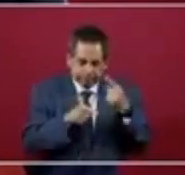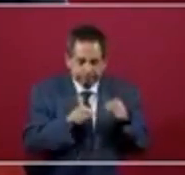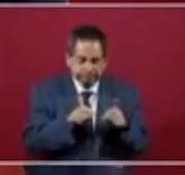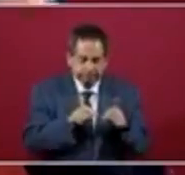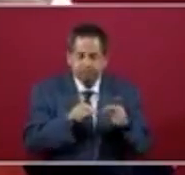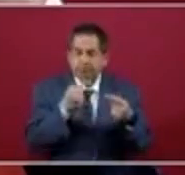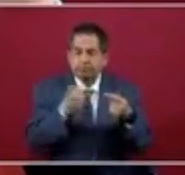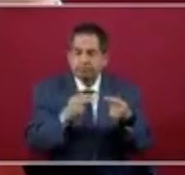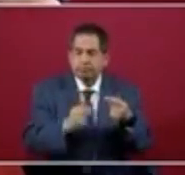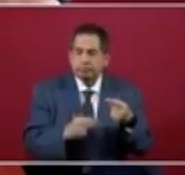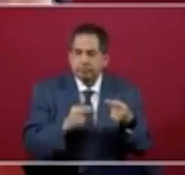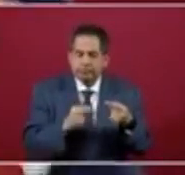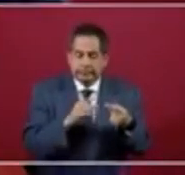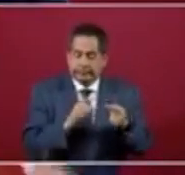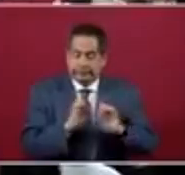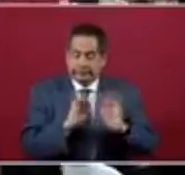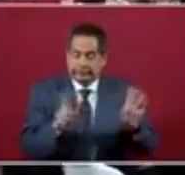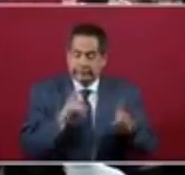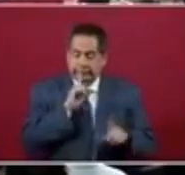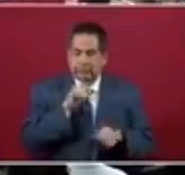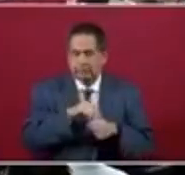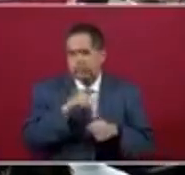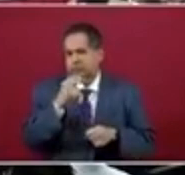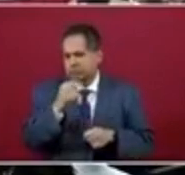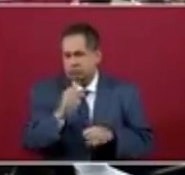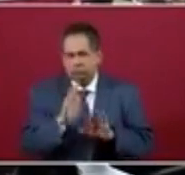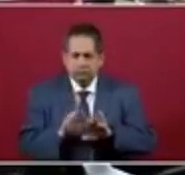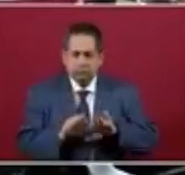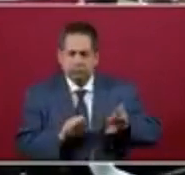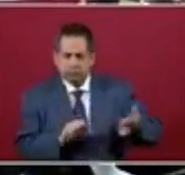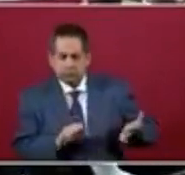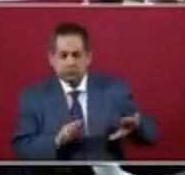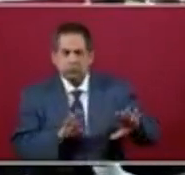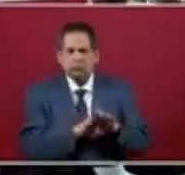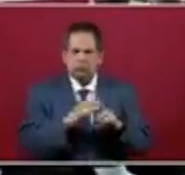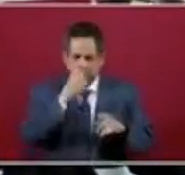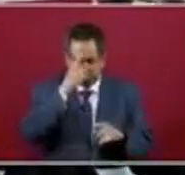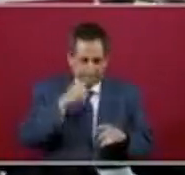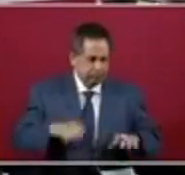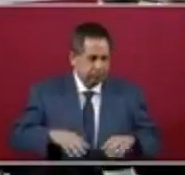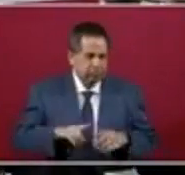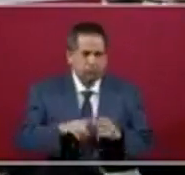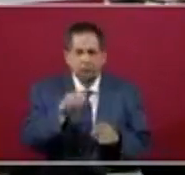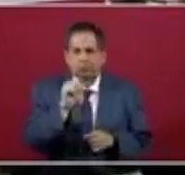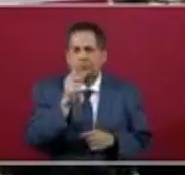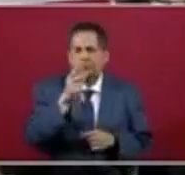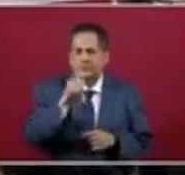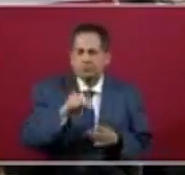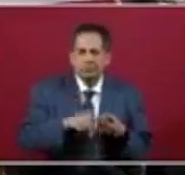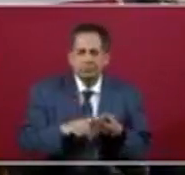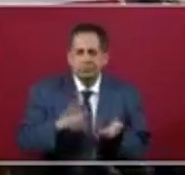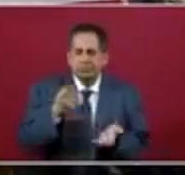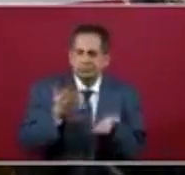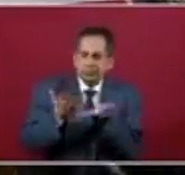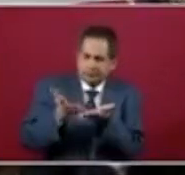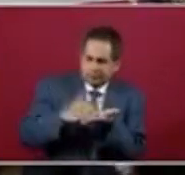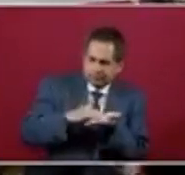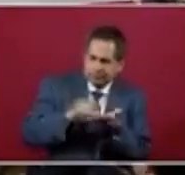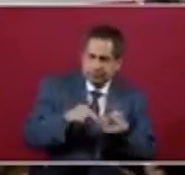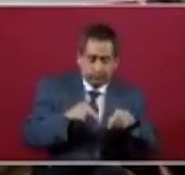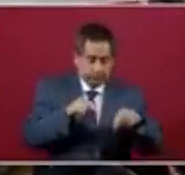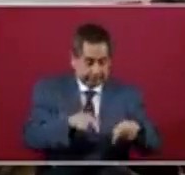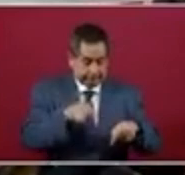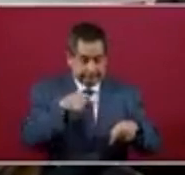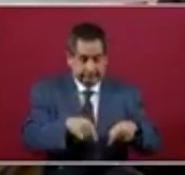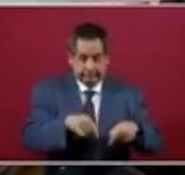que ver con datos sensibles, desde características físicas, el ADN, la huella digital, pero no significa que esa